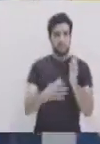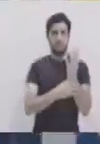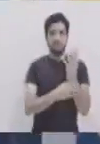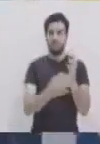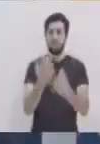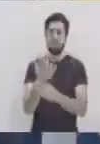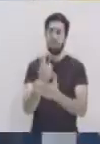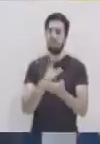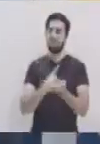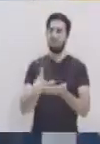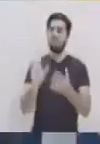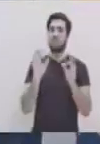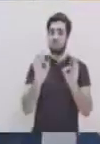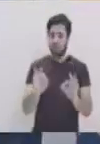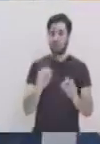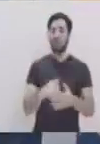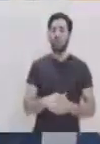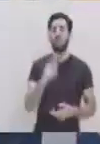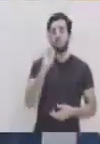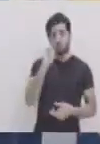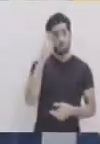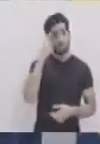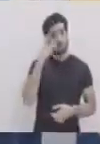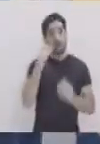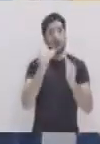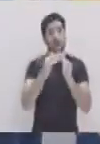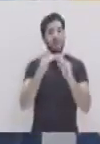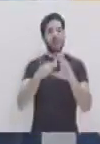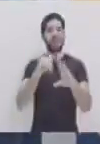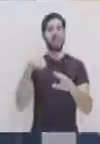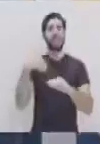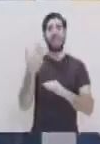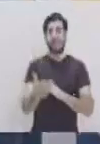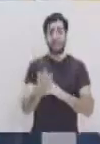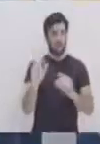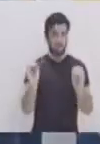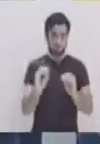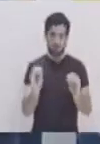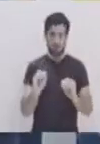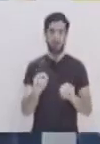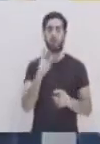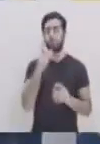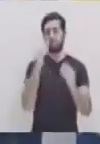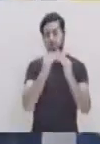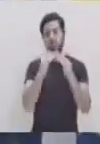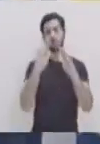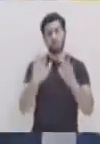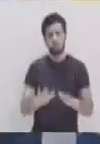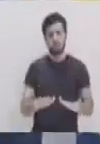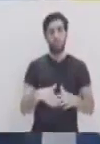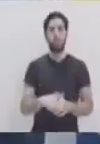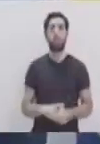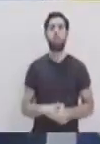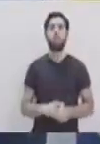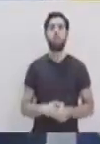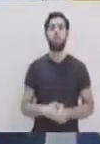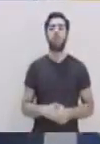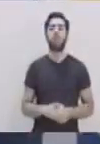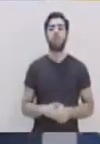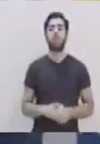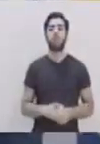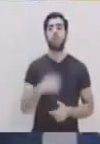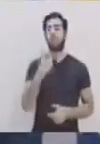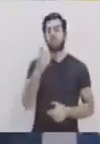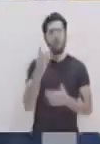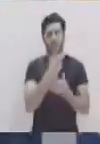lavarse las manos constantemente. Si no tienen necesidad de salir de casa, no lo hagan, por favor. Utilicen su mascarilla. María Alejandra, ¿alguna última